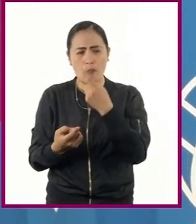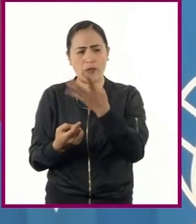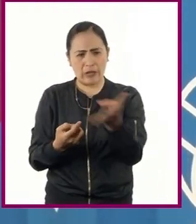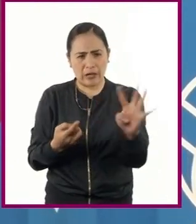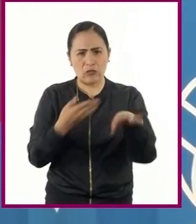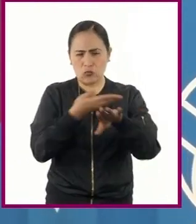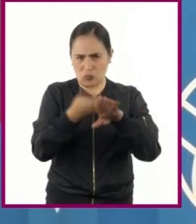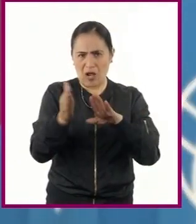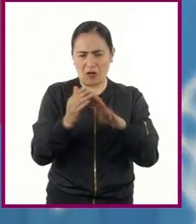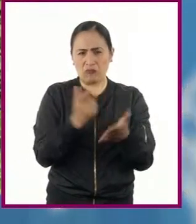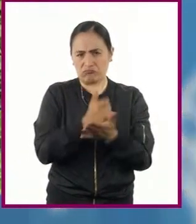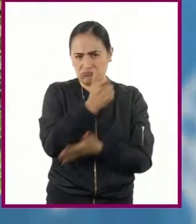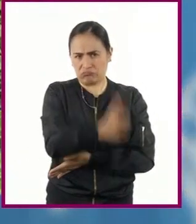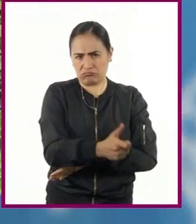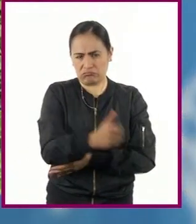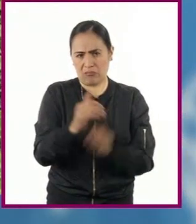blancos.